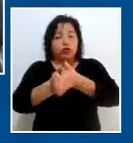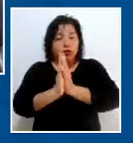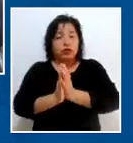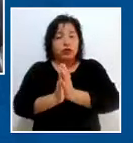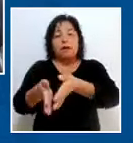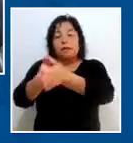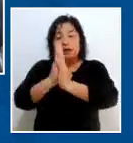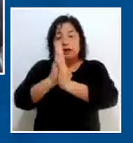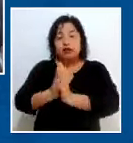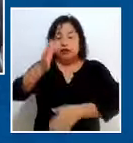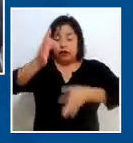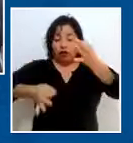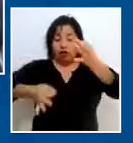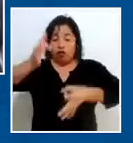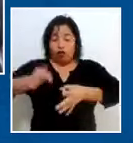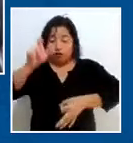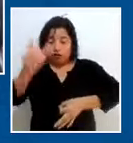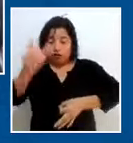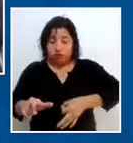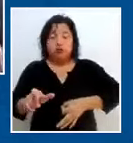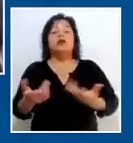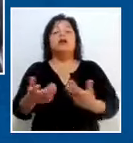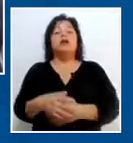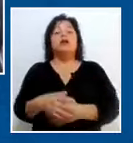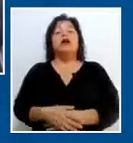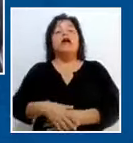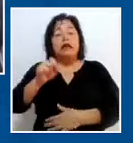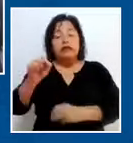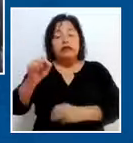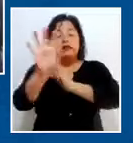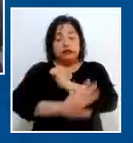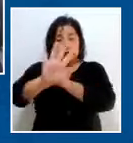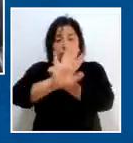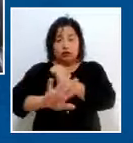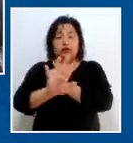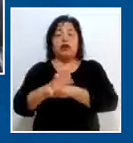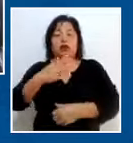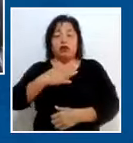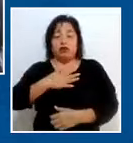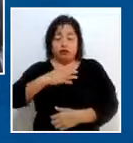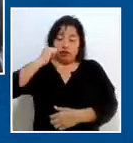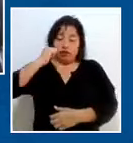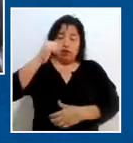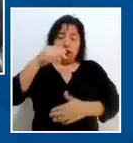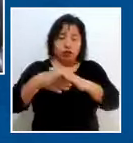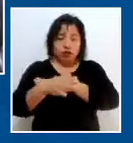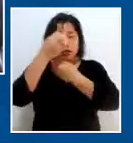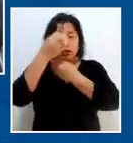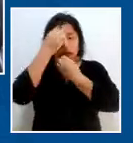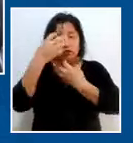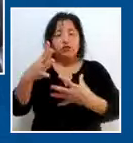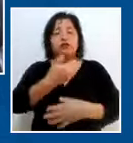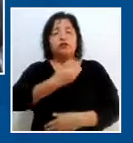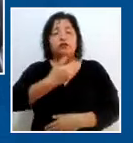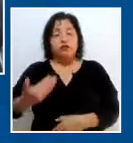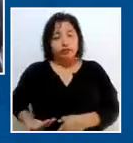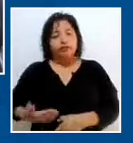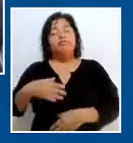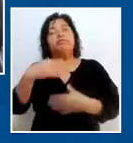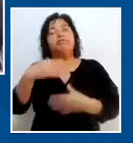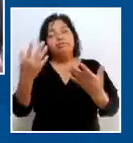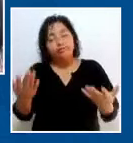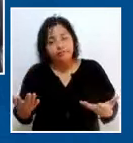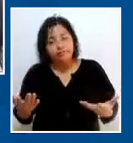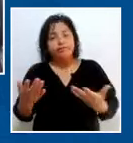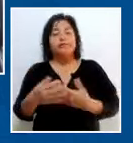a un juez no constitucional que resguarde o que proteja mi derecho de acceso a la información pública. Entonces,